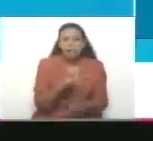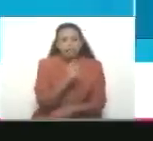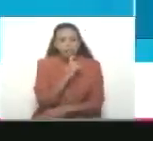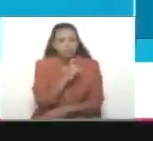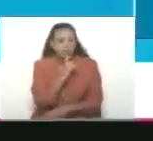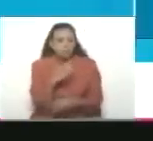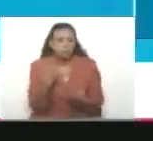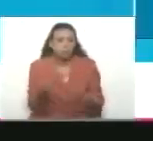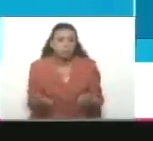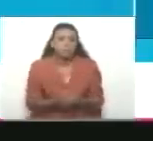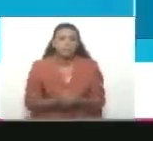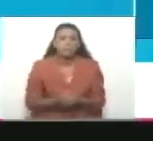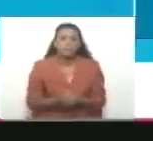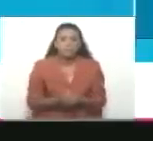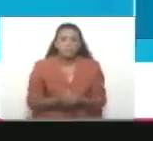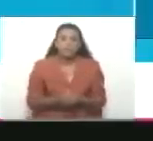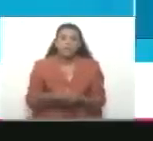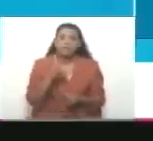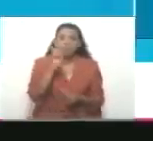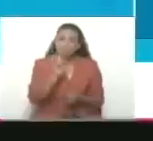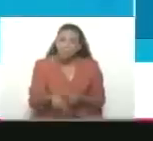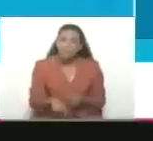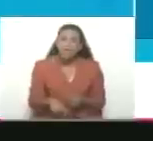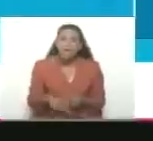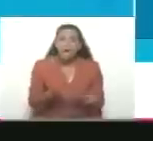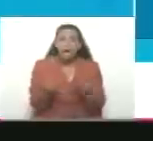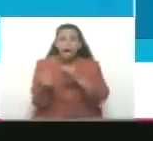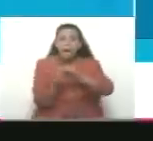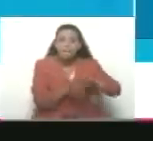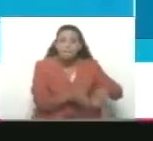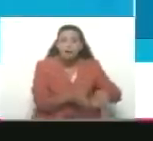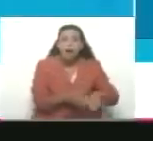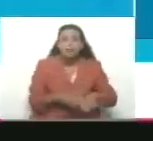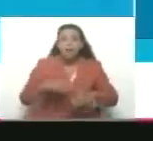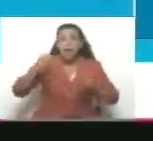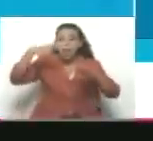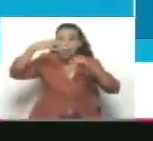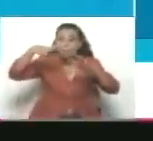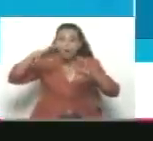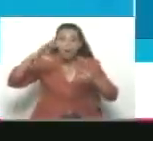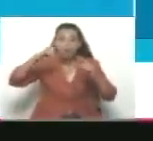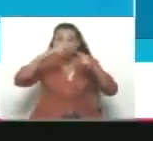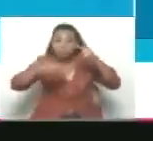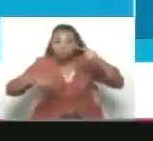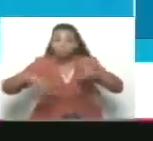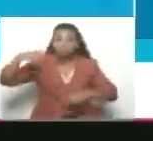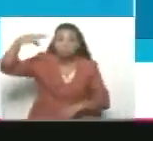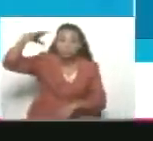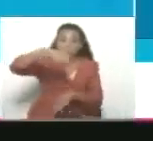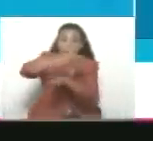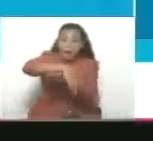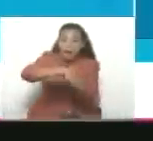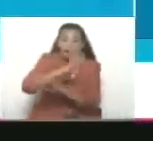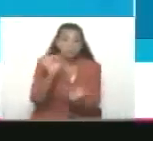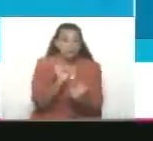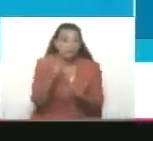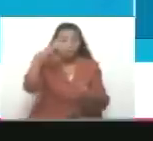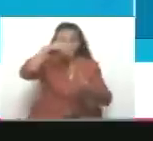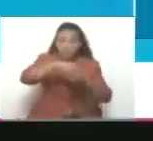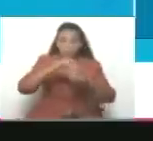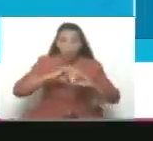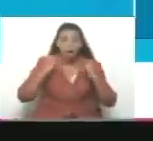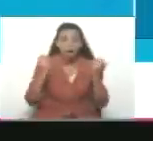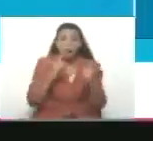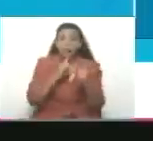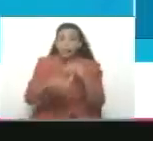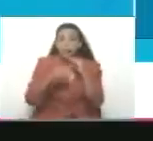des y aparte este el alumbrado que no tenemos alumbrado externo ni en la parte de la avenida porque